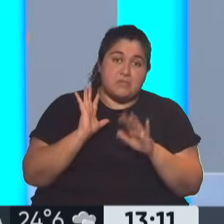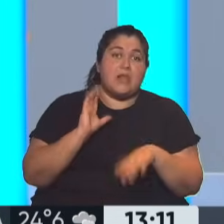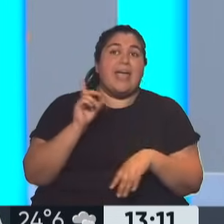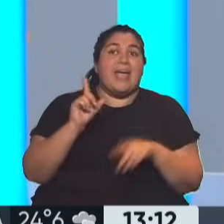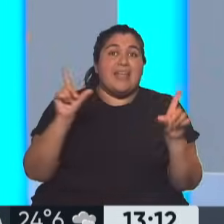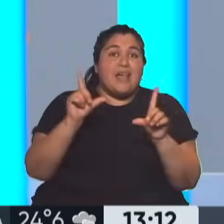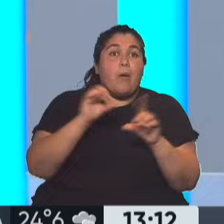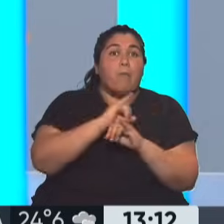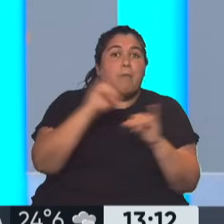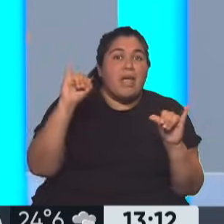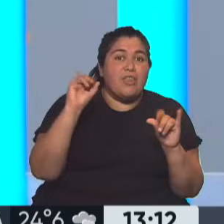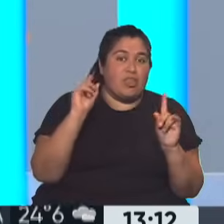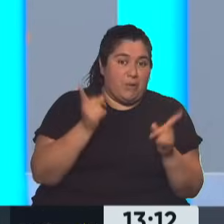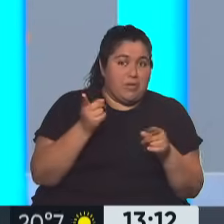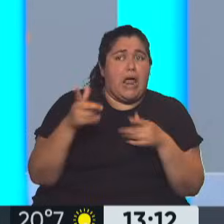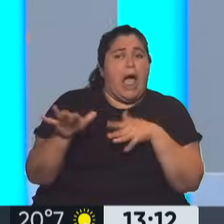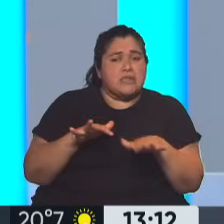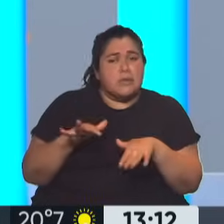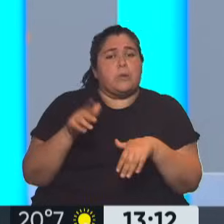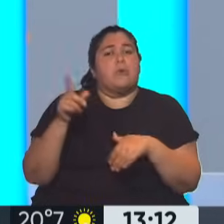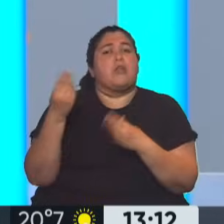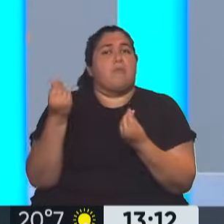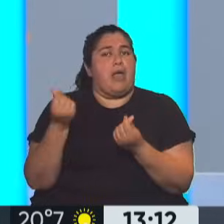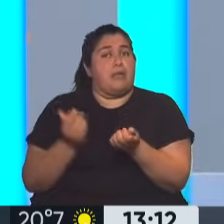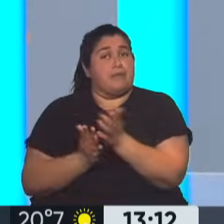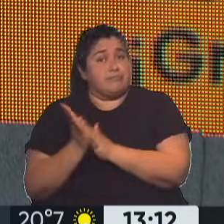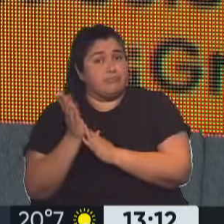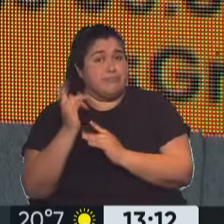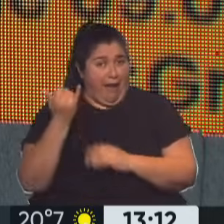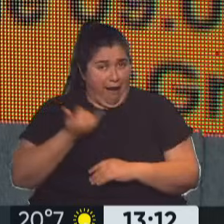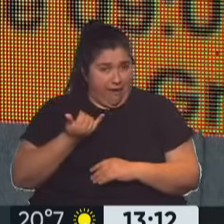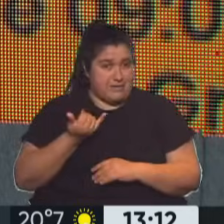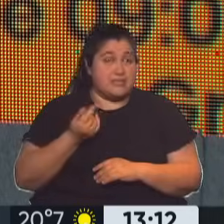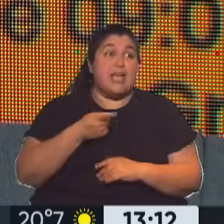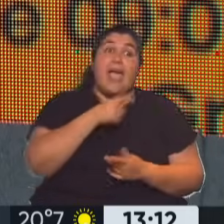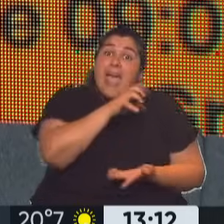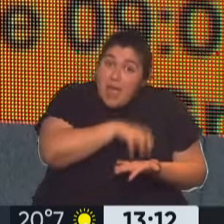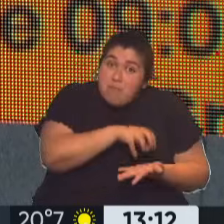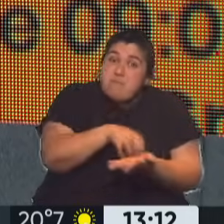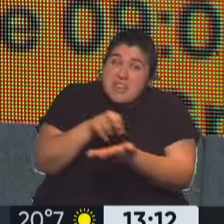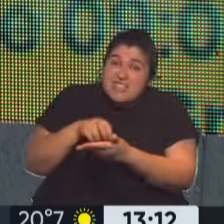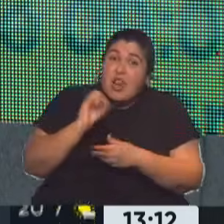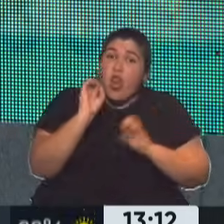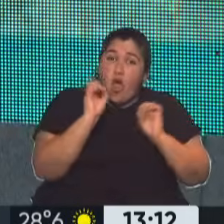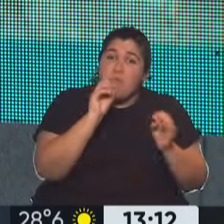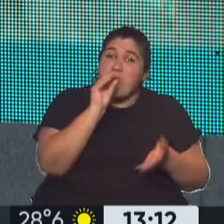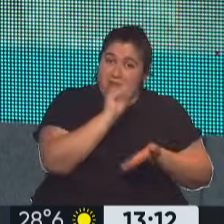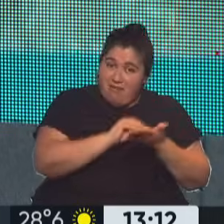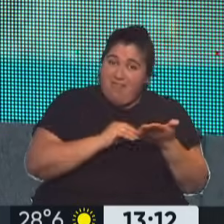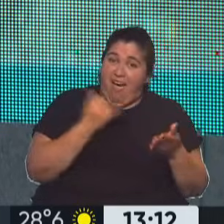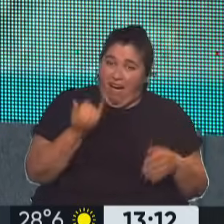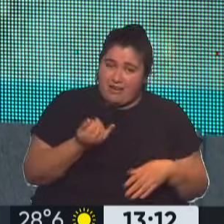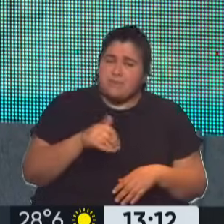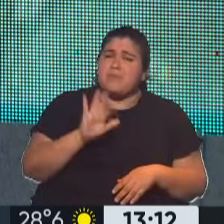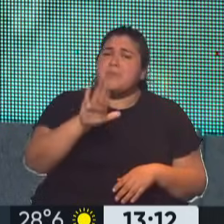los medios también tenía otras actividades como F fuga de Divisas empresarios muchos empresarios no pueden ser inocentes estas personas digo no pueden